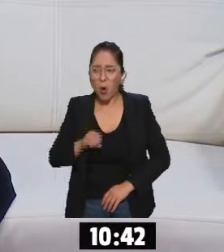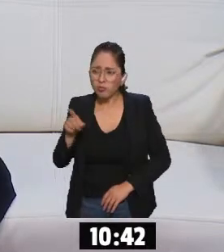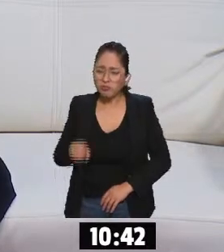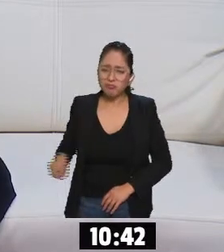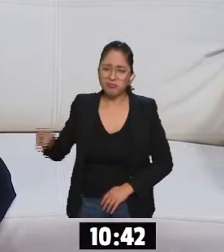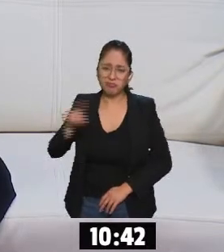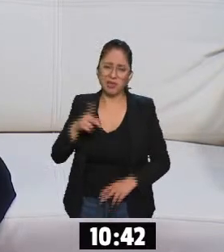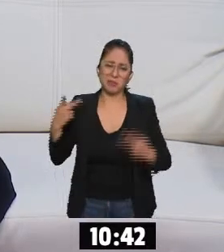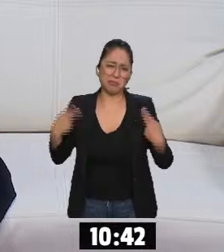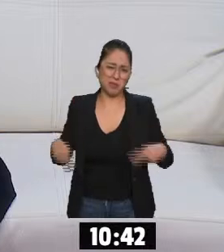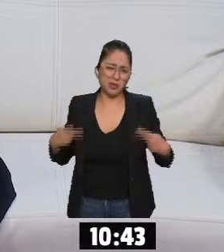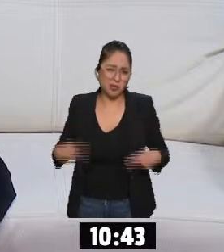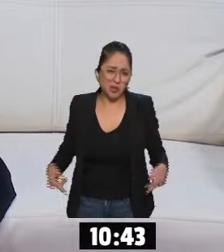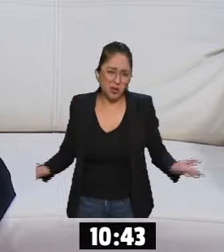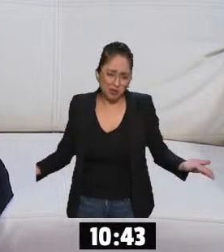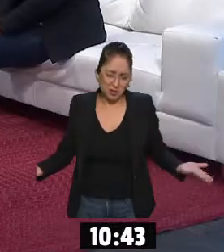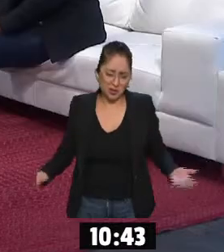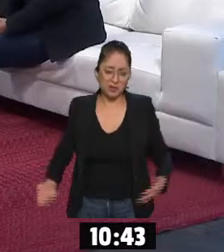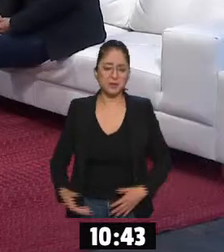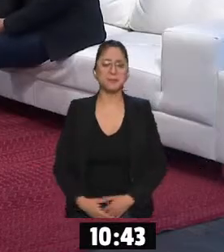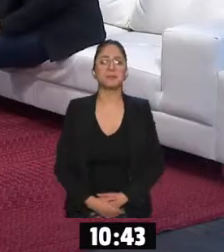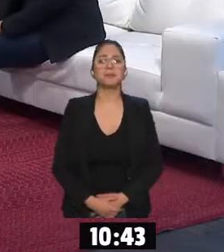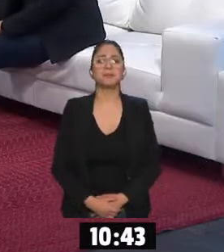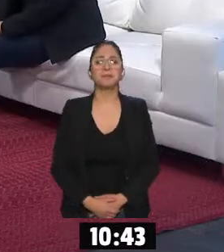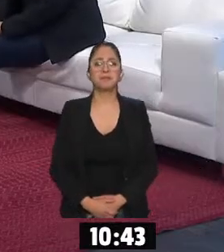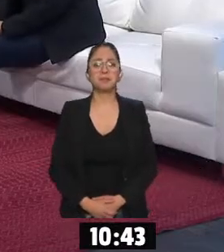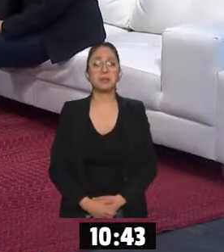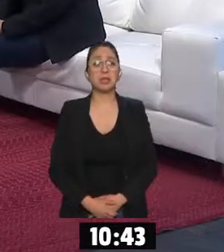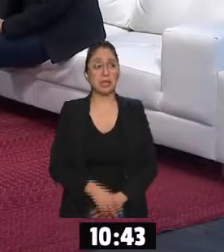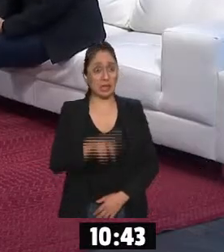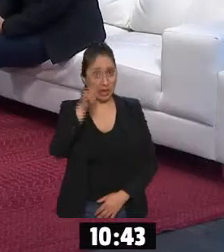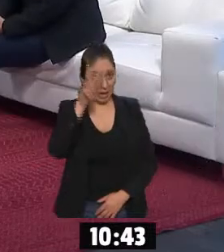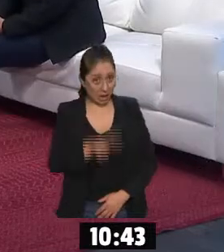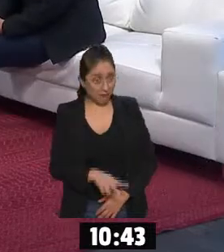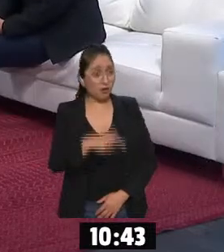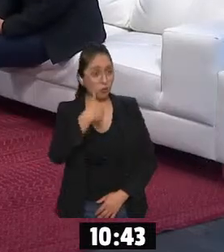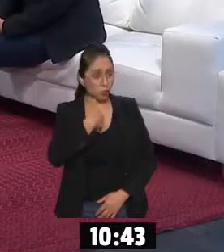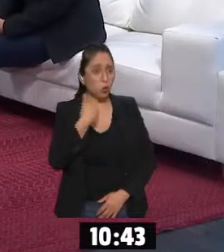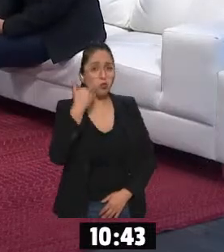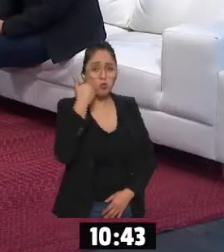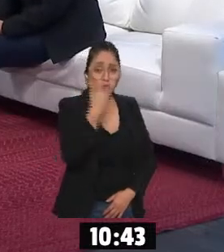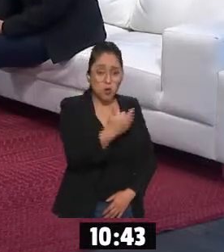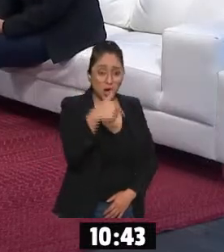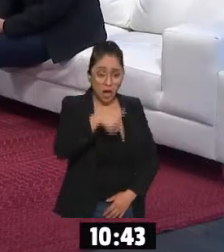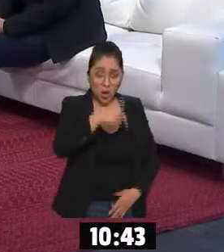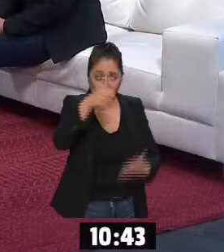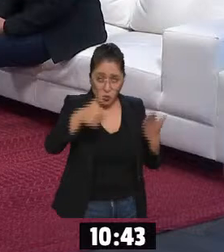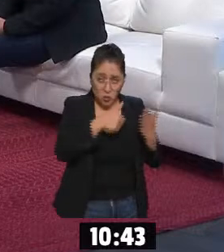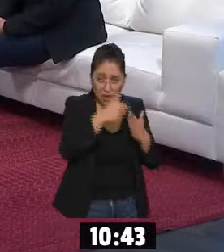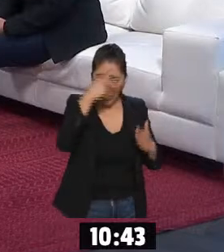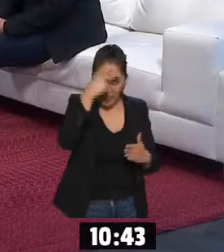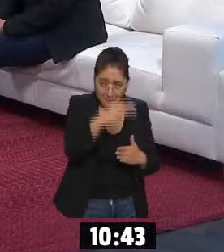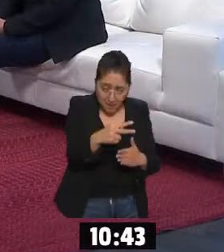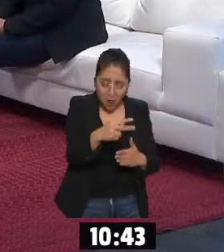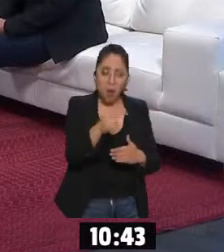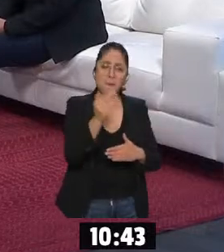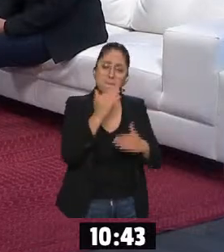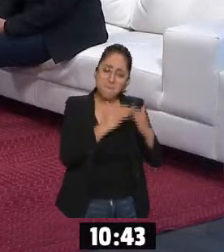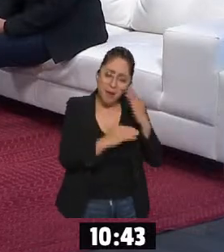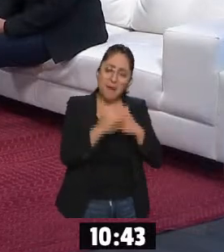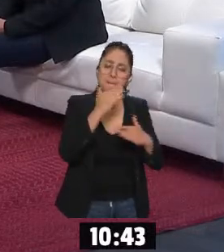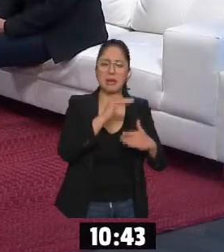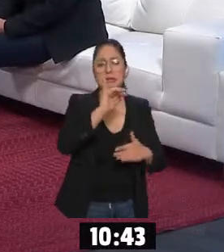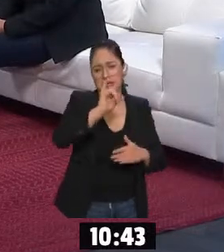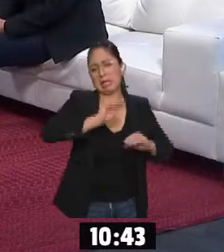yo lo digo y lo sostengo. La Ciudad de México es notorio el avance en este tipo de casos. Pero falta mucho todavía. Exacto.